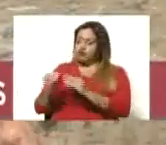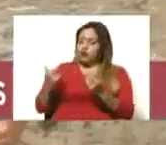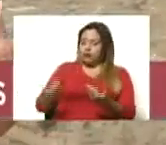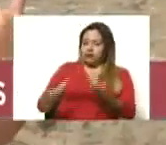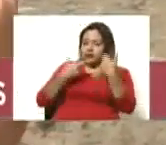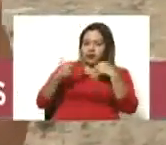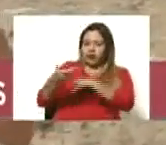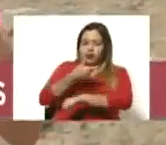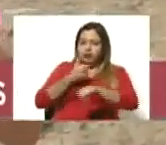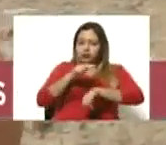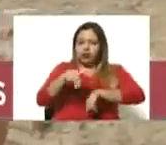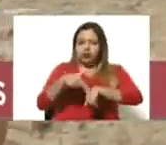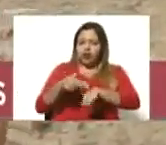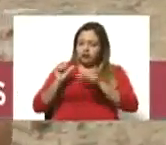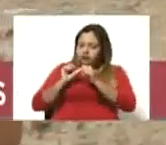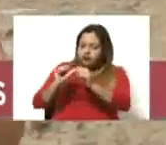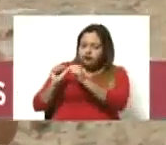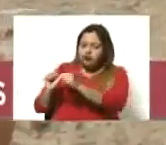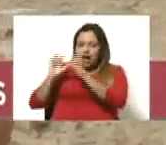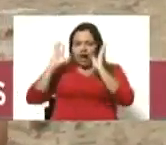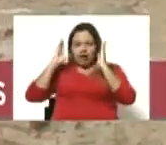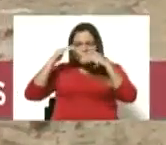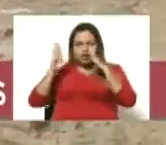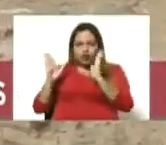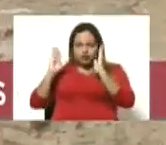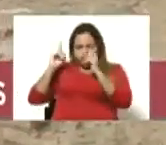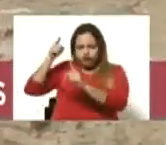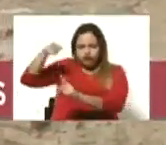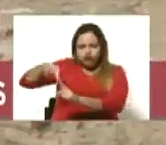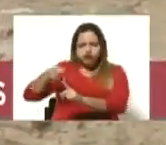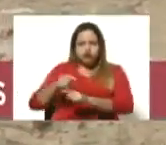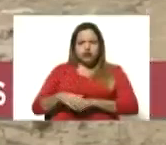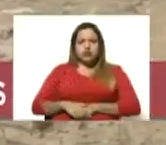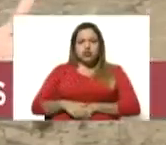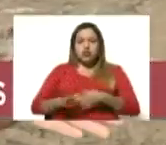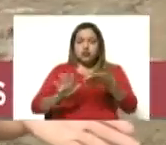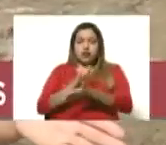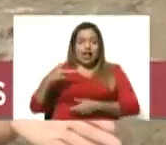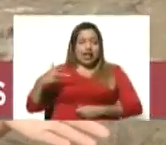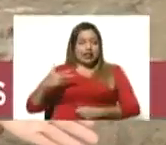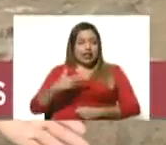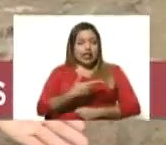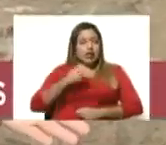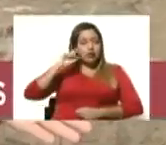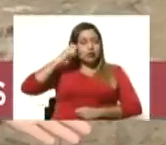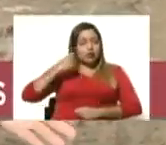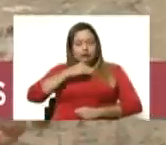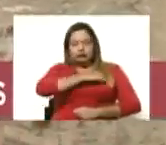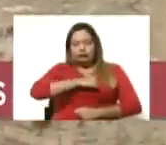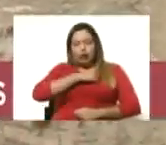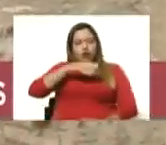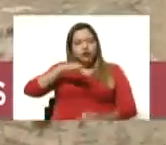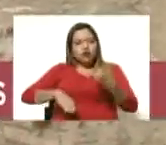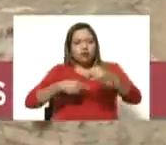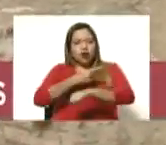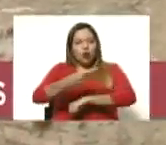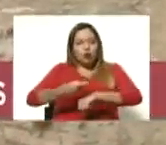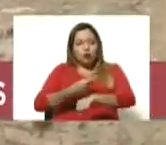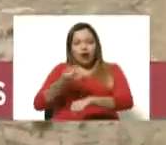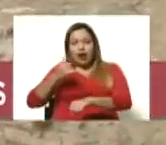gobierno nacional continúan entonces concentradas, abocadas para la atención de las tejerías, recordando que lamentablemente a lo largo de las últimas horas incluso